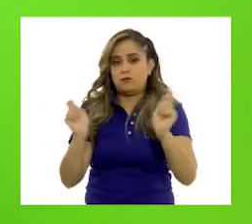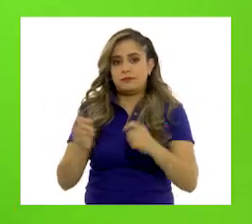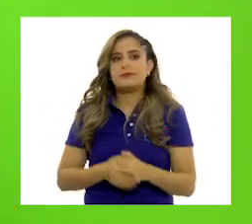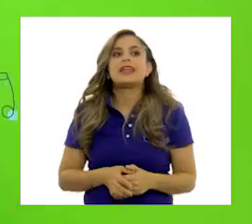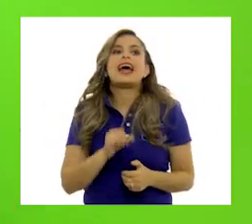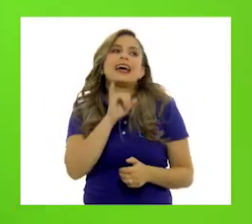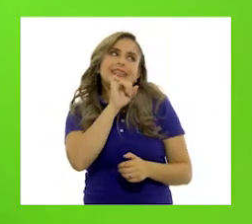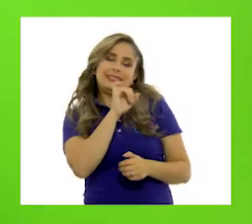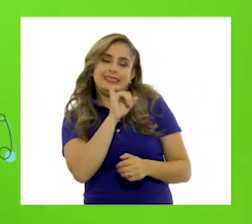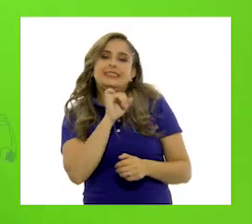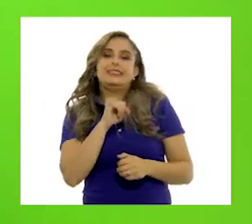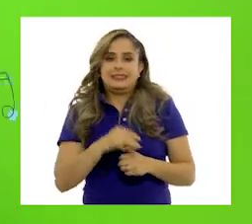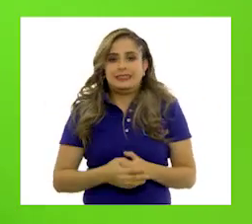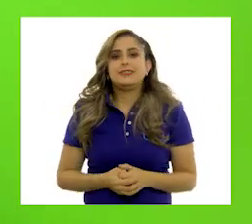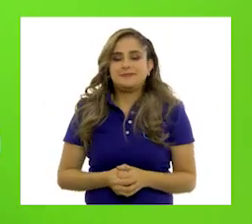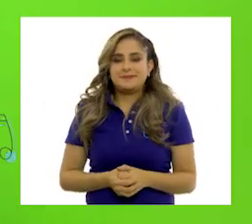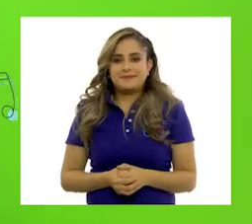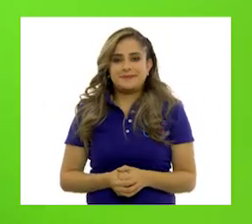sí.